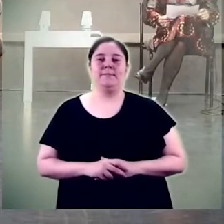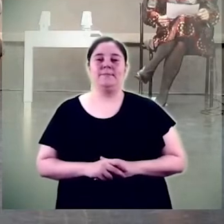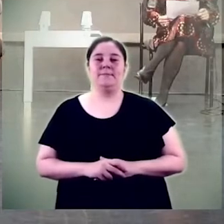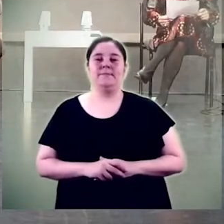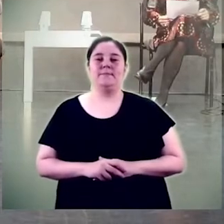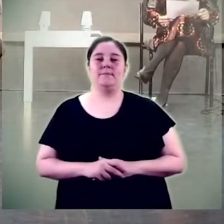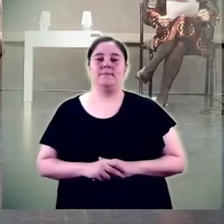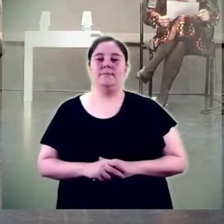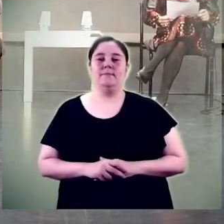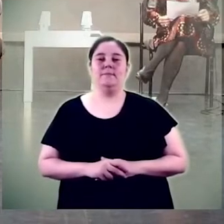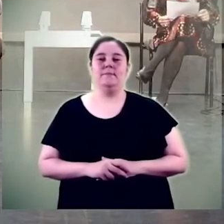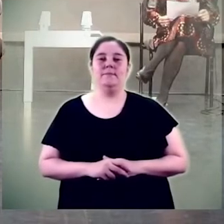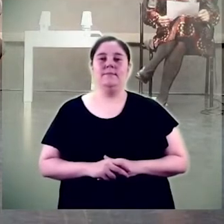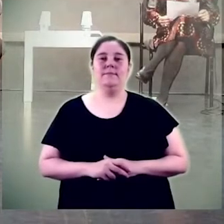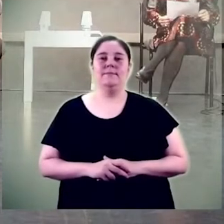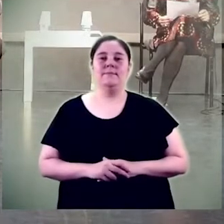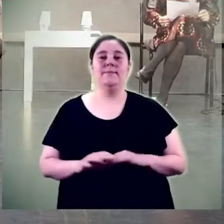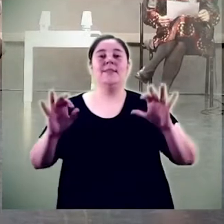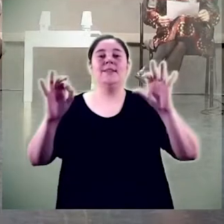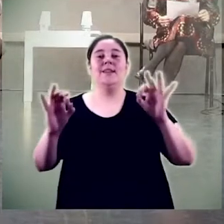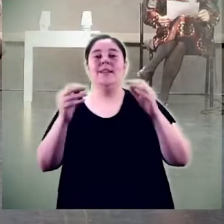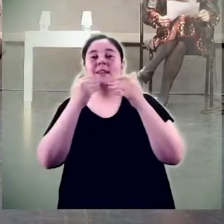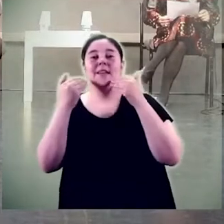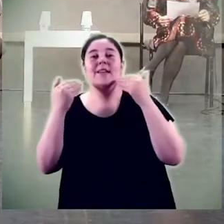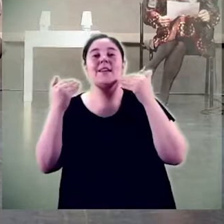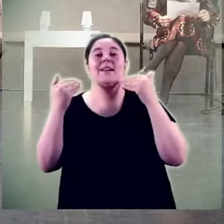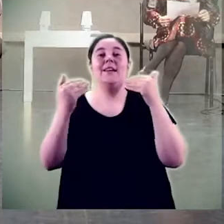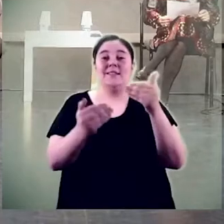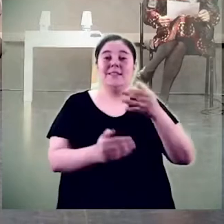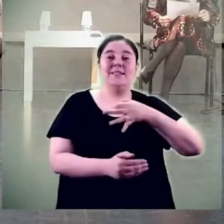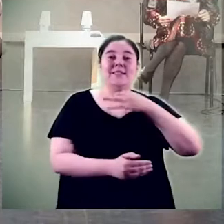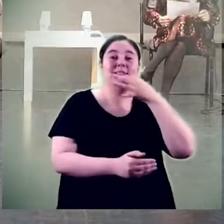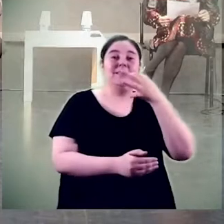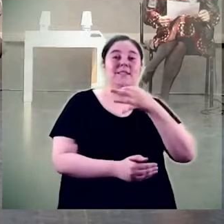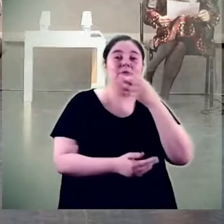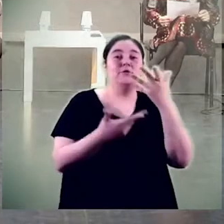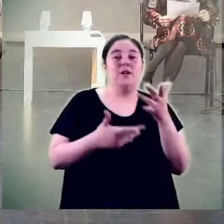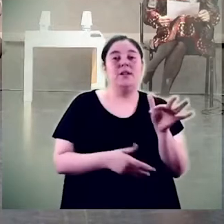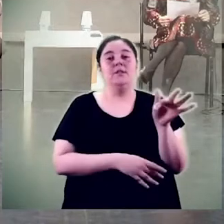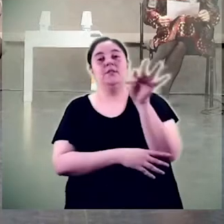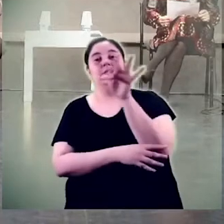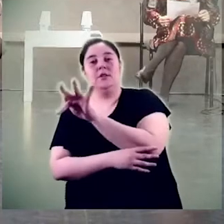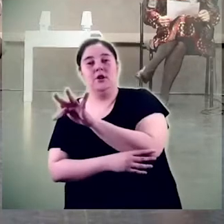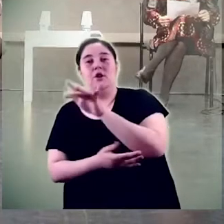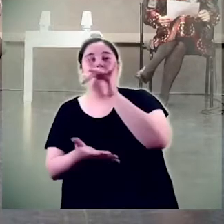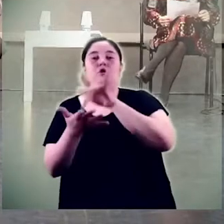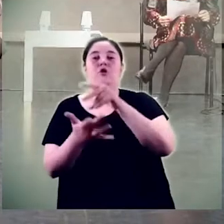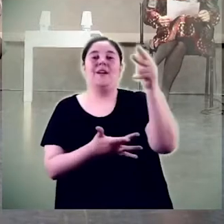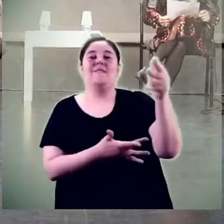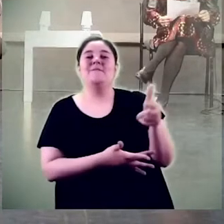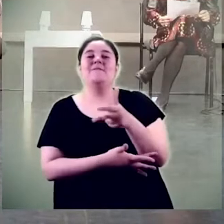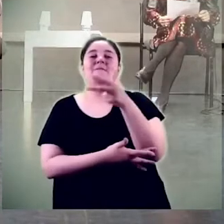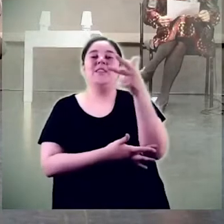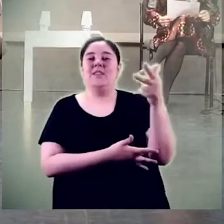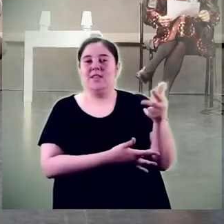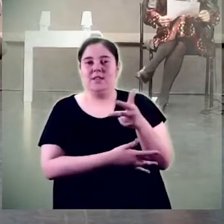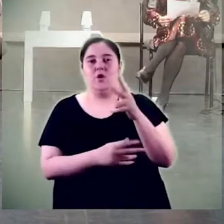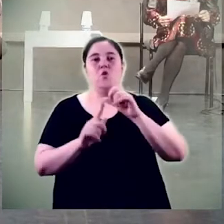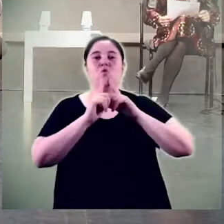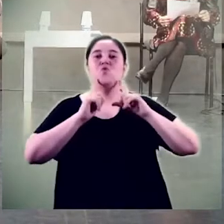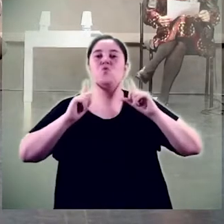Molt bé. Moltes gràcies per les paraules. Ara passem al videohomenatge